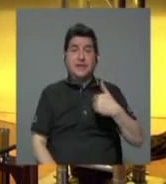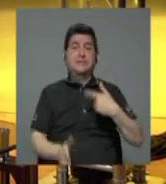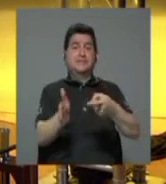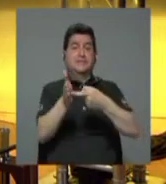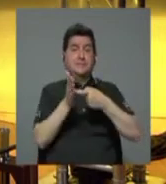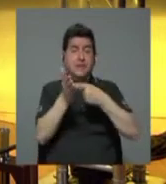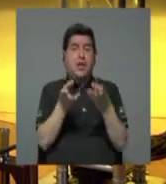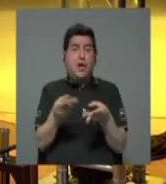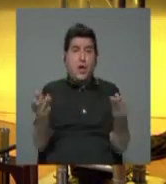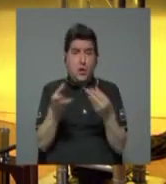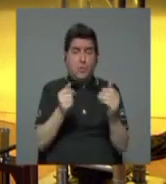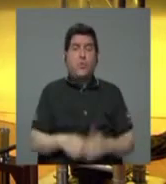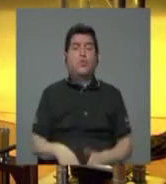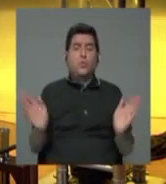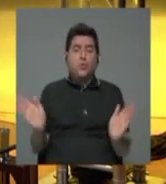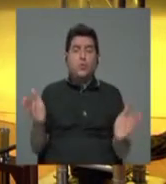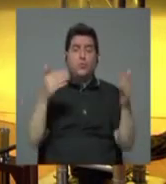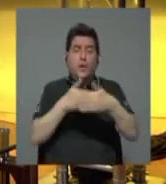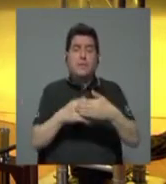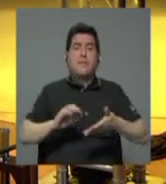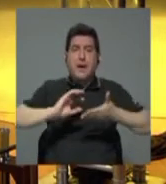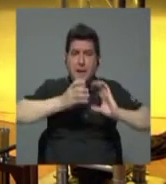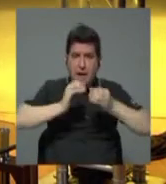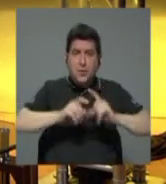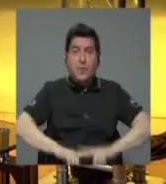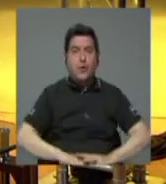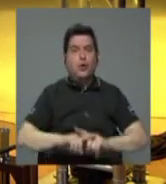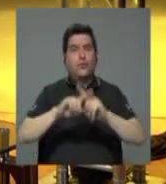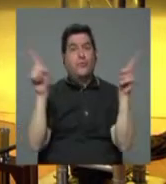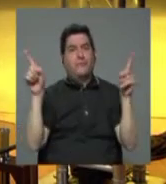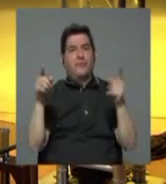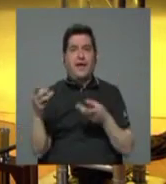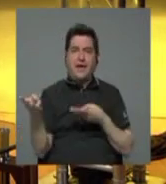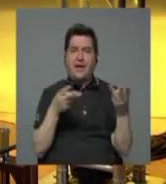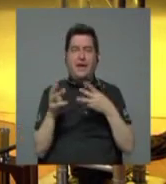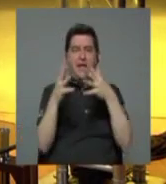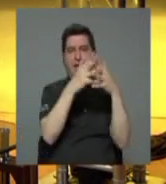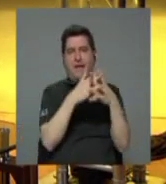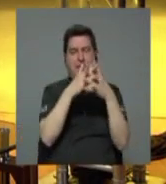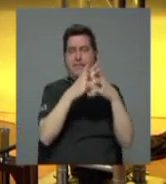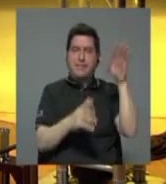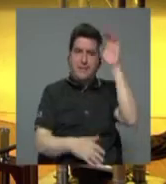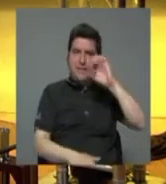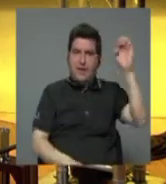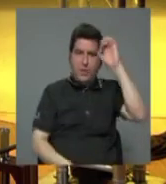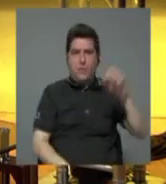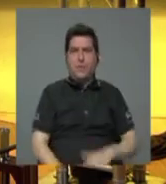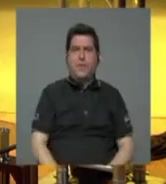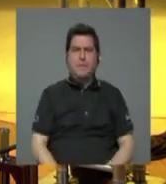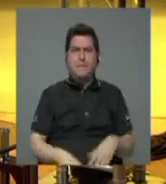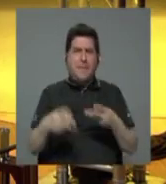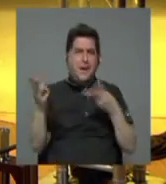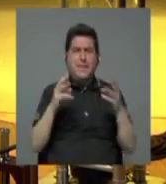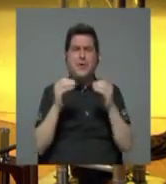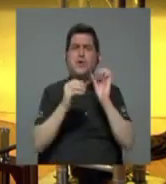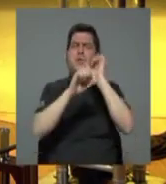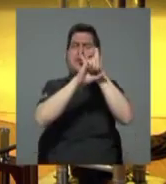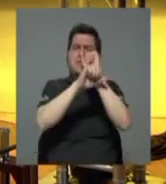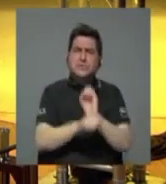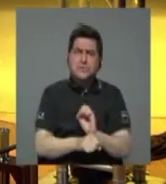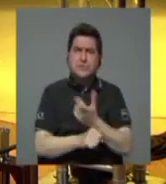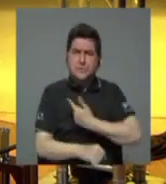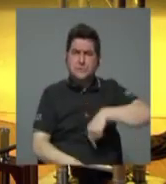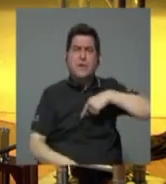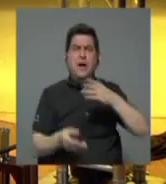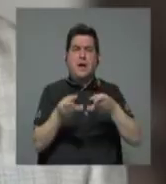requerimientos de producto, empaque y volumen distintos de los mercados de Estados Unidos y Europa, que han sido mercados mucho más tradicionales para